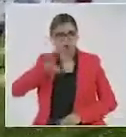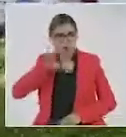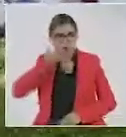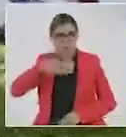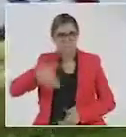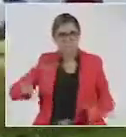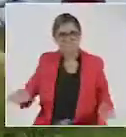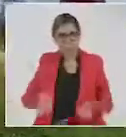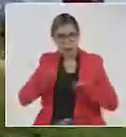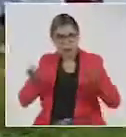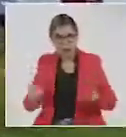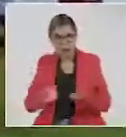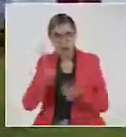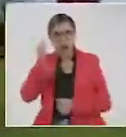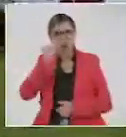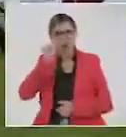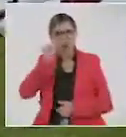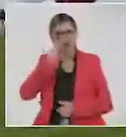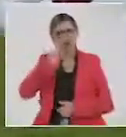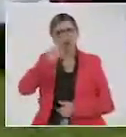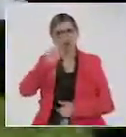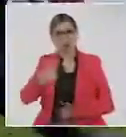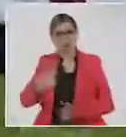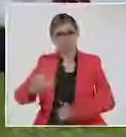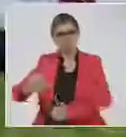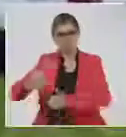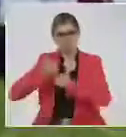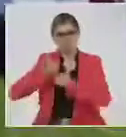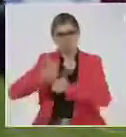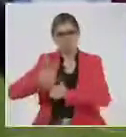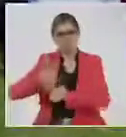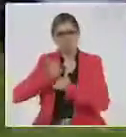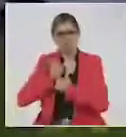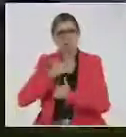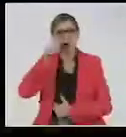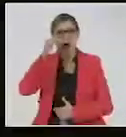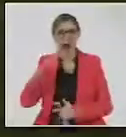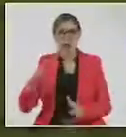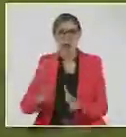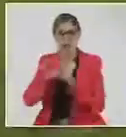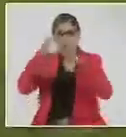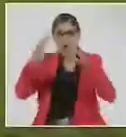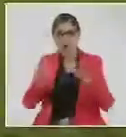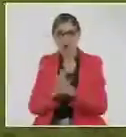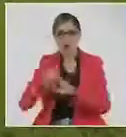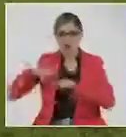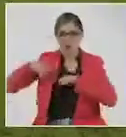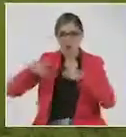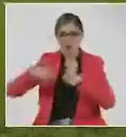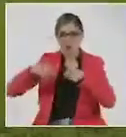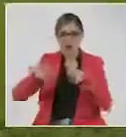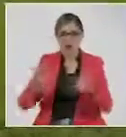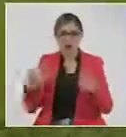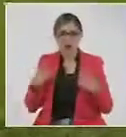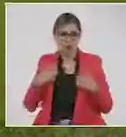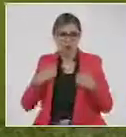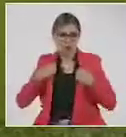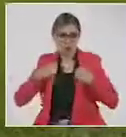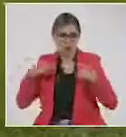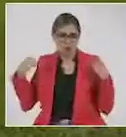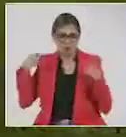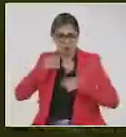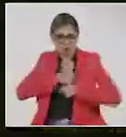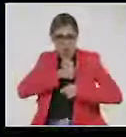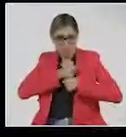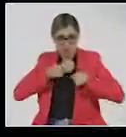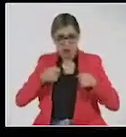son guerreros, ¿no? Y por tanto llevan gabardinas que el bisabuelo de Rodolfo III, el señor Don Miguel Pila